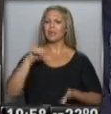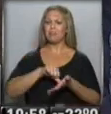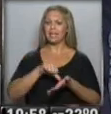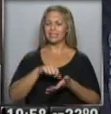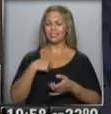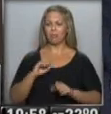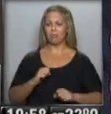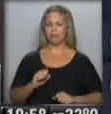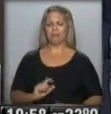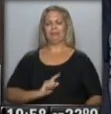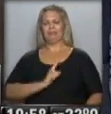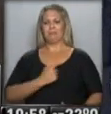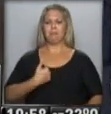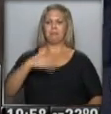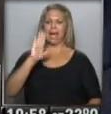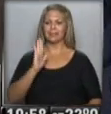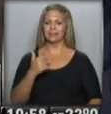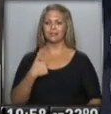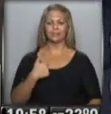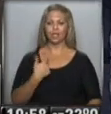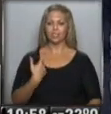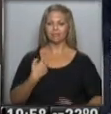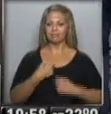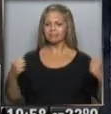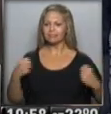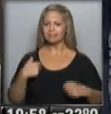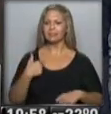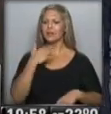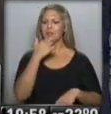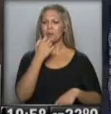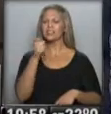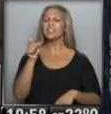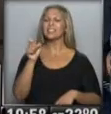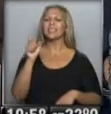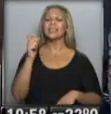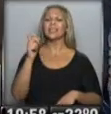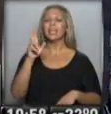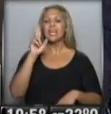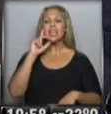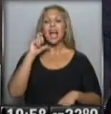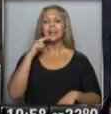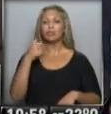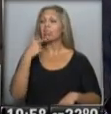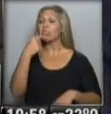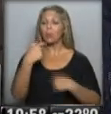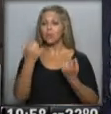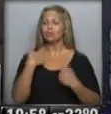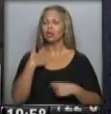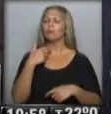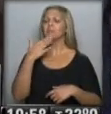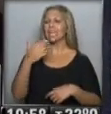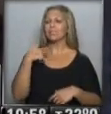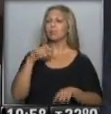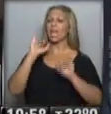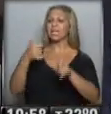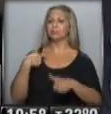mío, ¿sabe? Estoy que me como el mundo, y por más que Ricky Hatton diga lo que diga, pues le doy las gracias por haber aceptado este